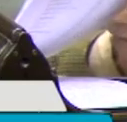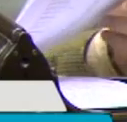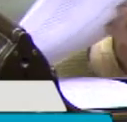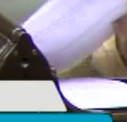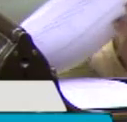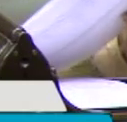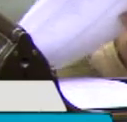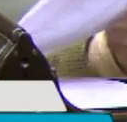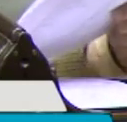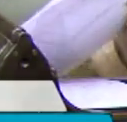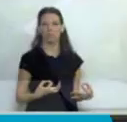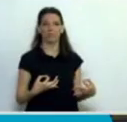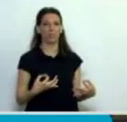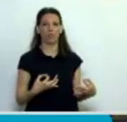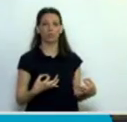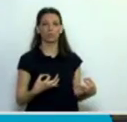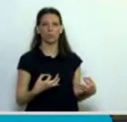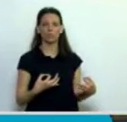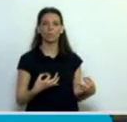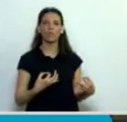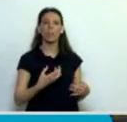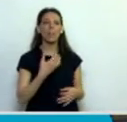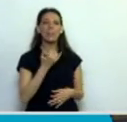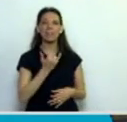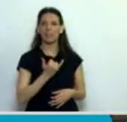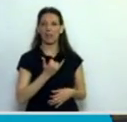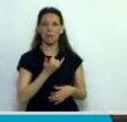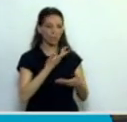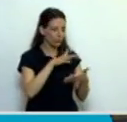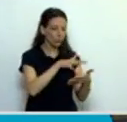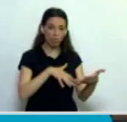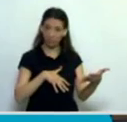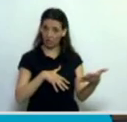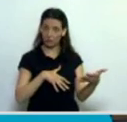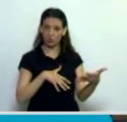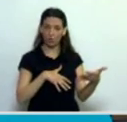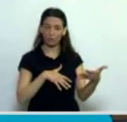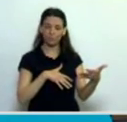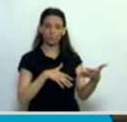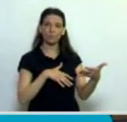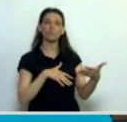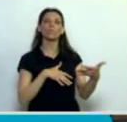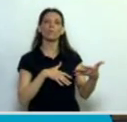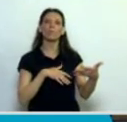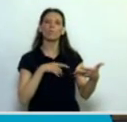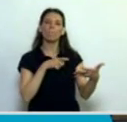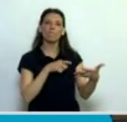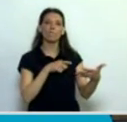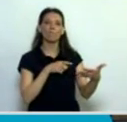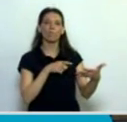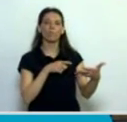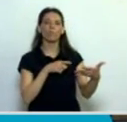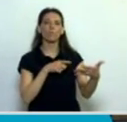estamos convencidos que tenemos un texto legislativo que